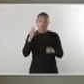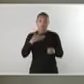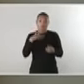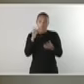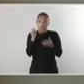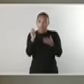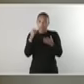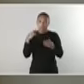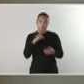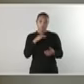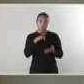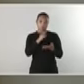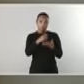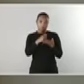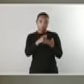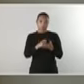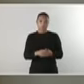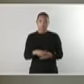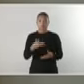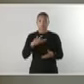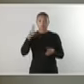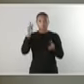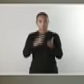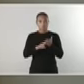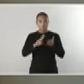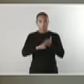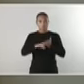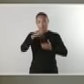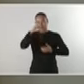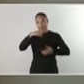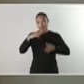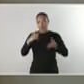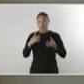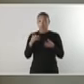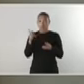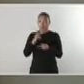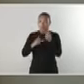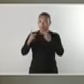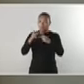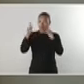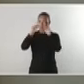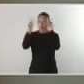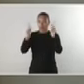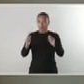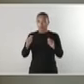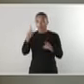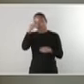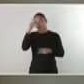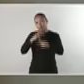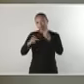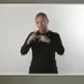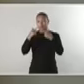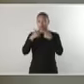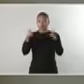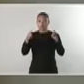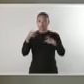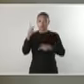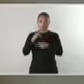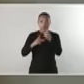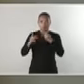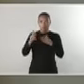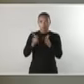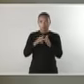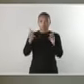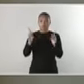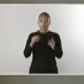tiemble la mano ni que ni que tenga voluntad para regresarte la paz para regresarte la libertad y para regresarte